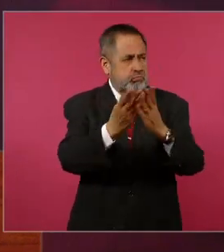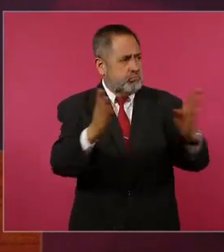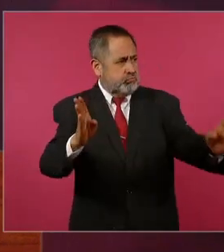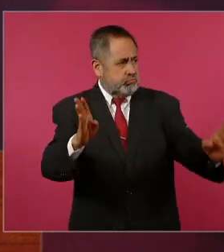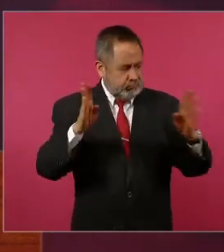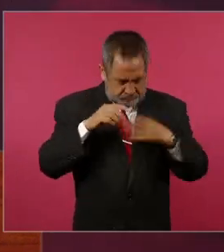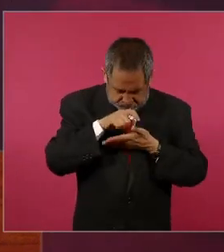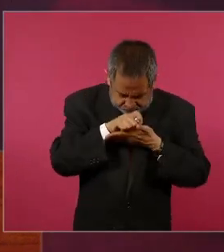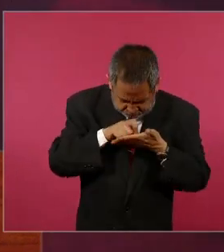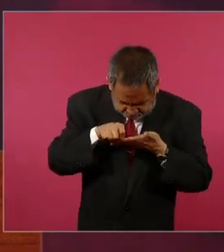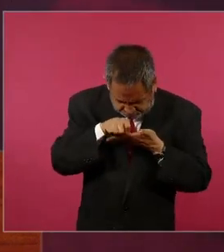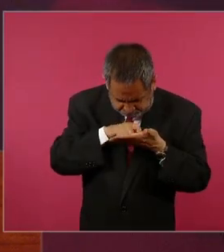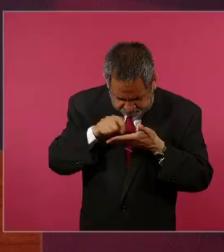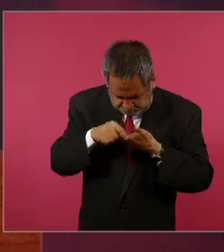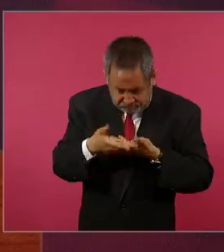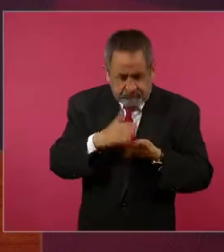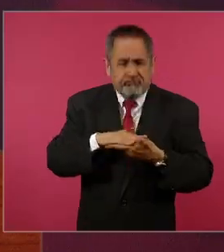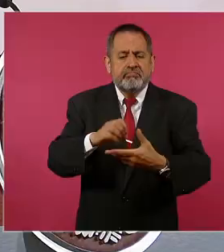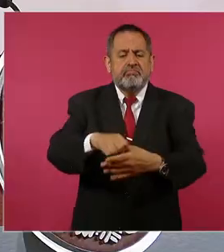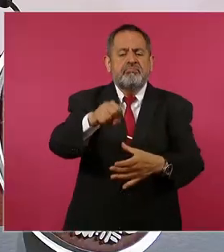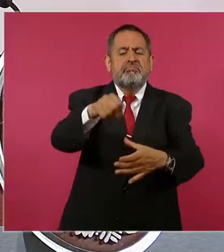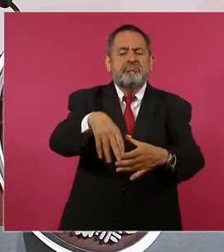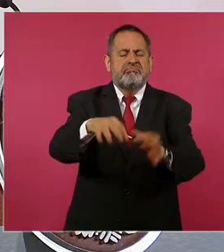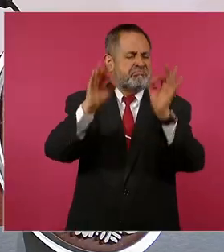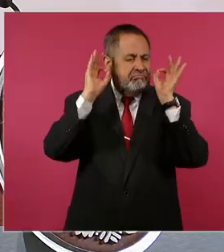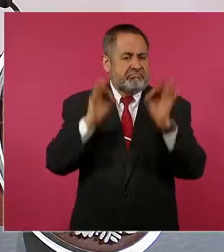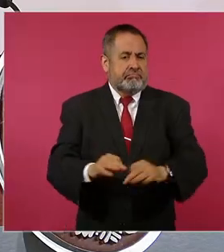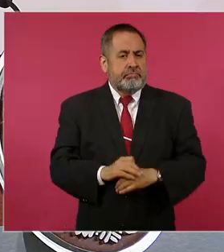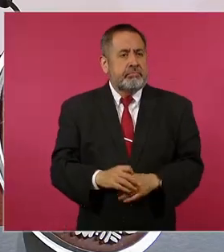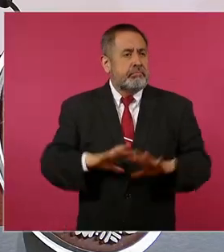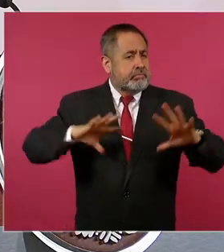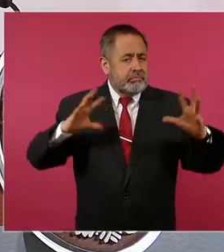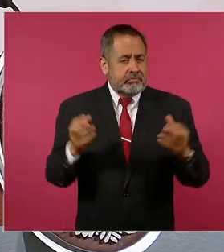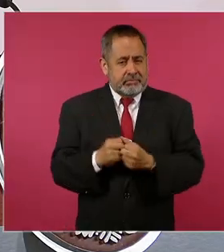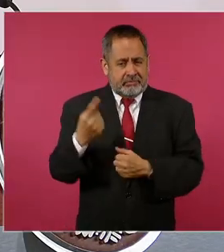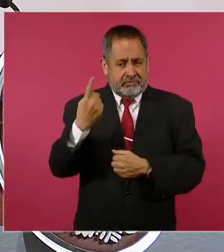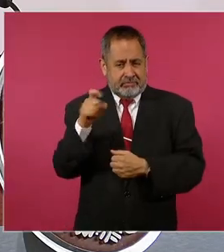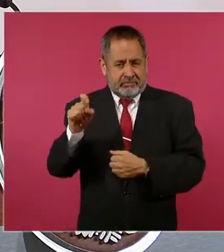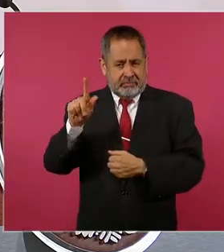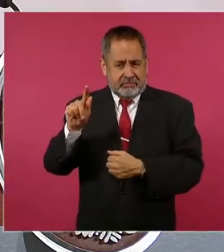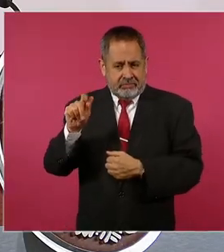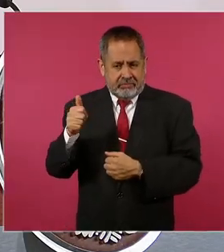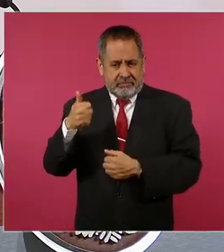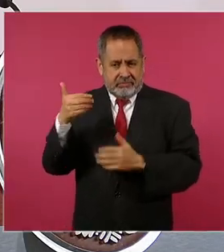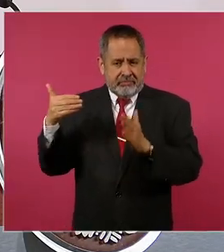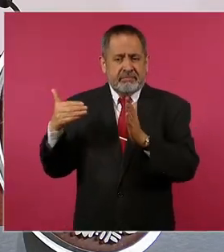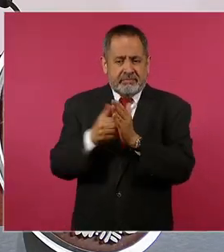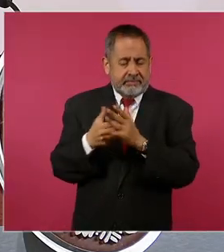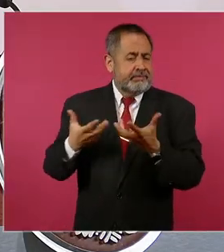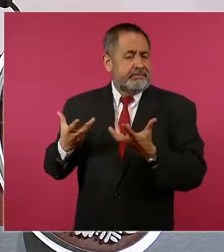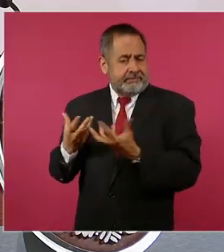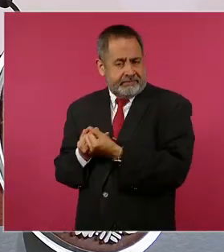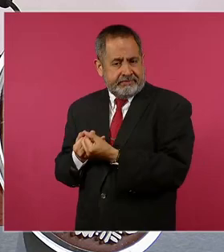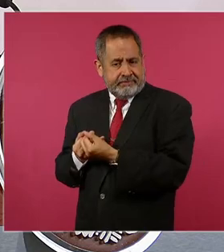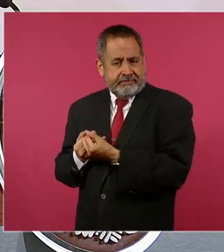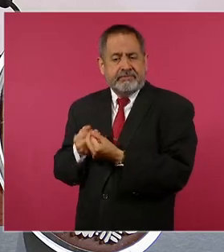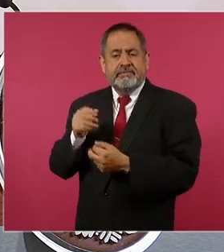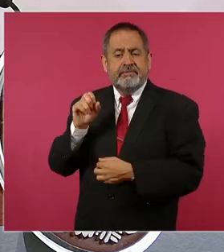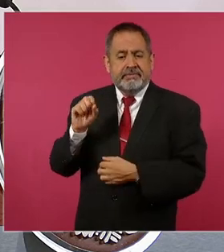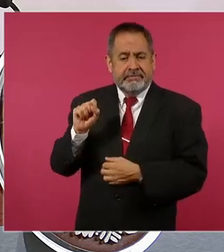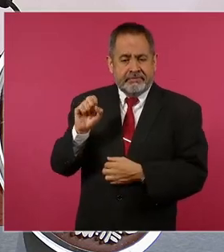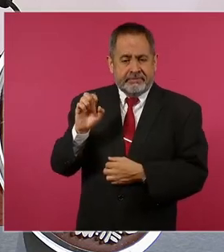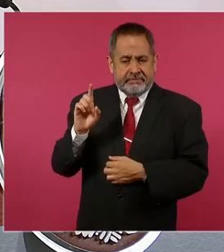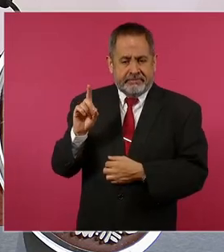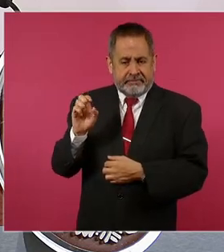los comicios, más de 176 mil elementos de la Secretaría de la Defensa